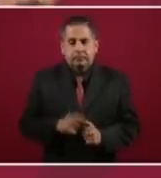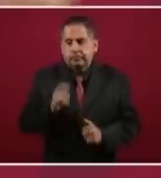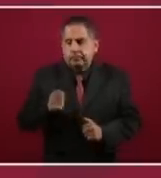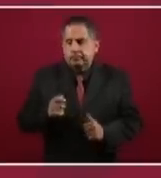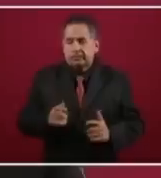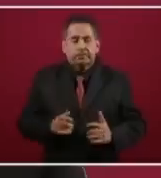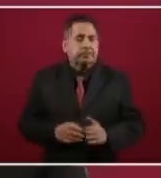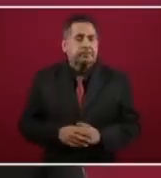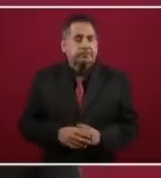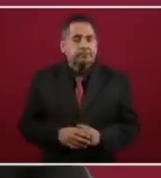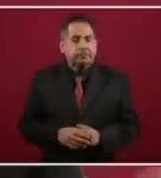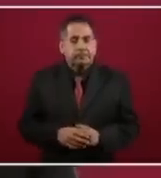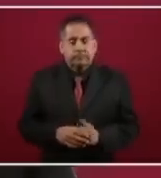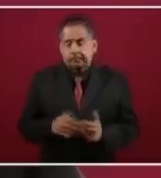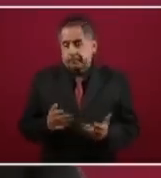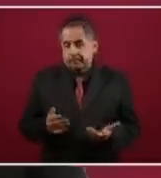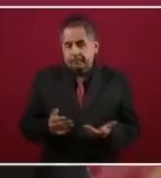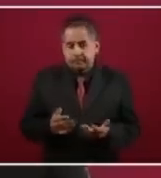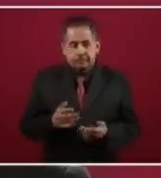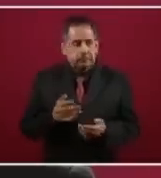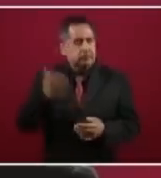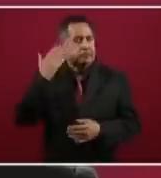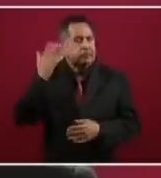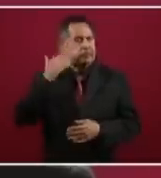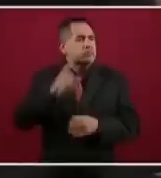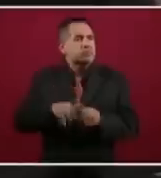Porque era normal,